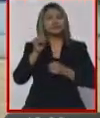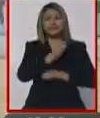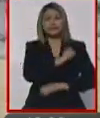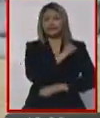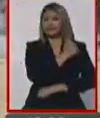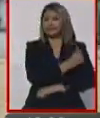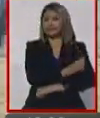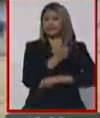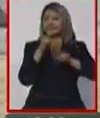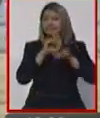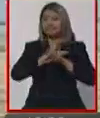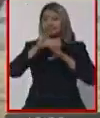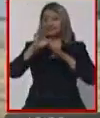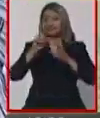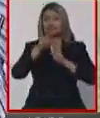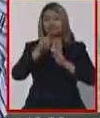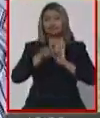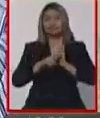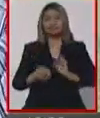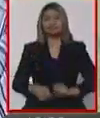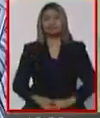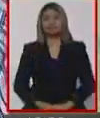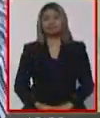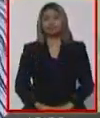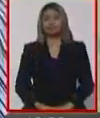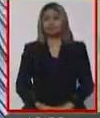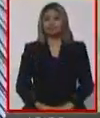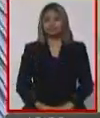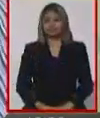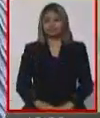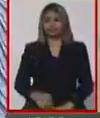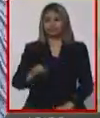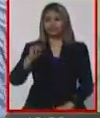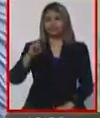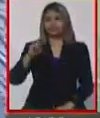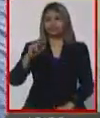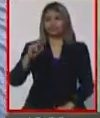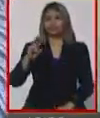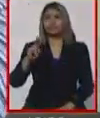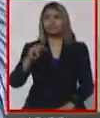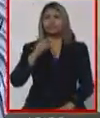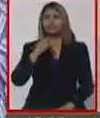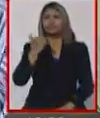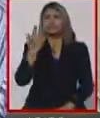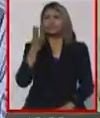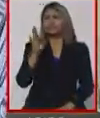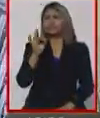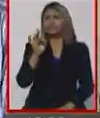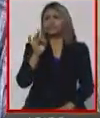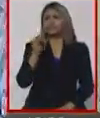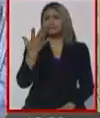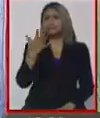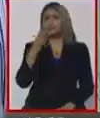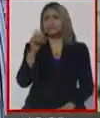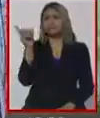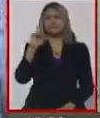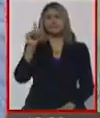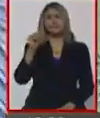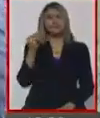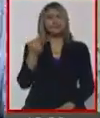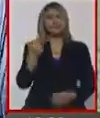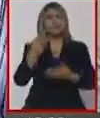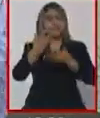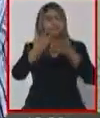las autoridades judiciales cumplan con la norma. De aquí, indultados irán a salir unos 8 en Santa Cruz, unos 5 en La Paz,